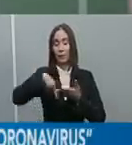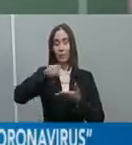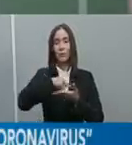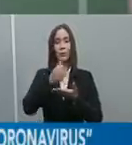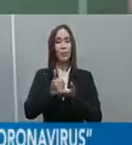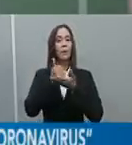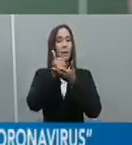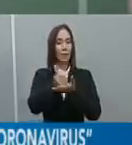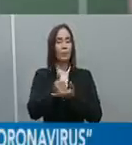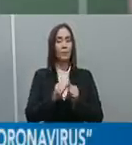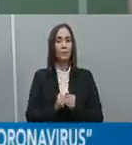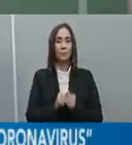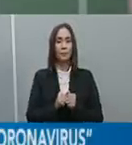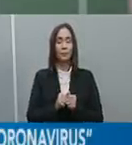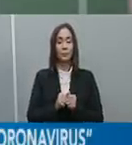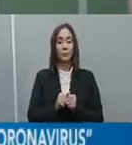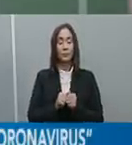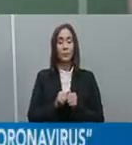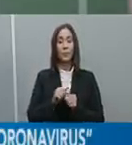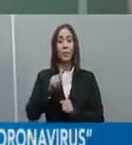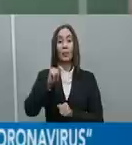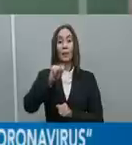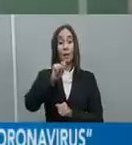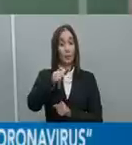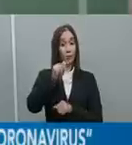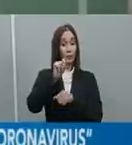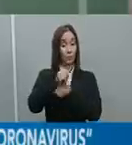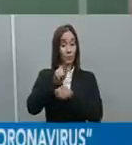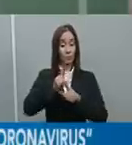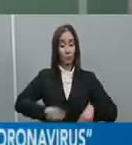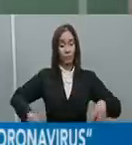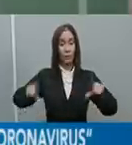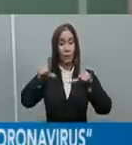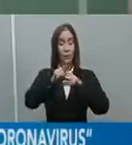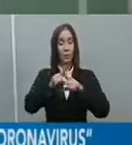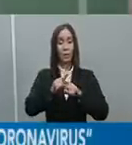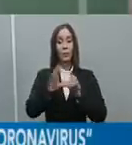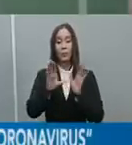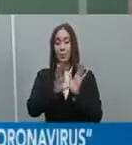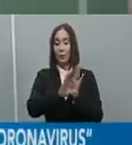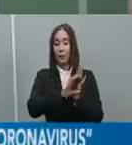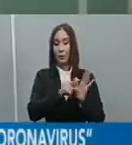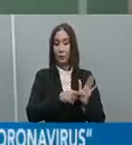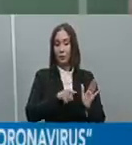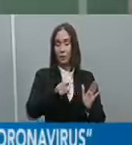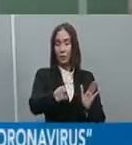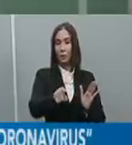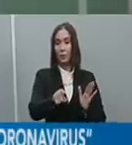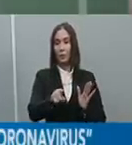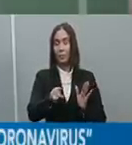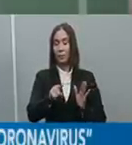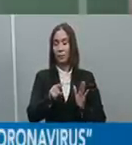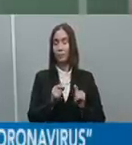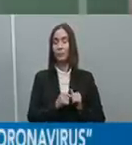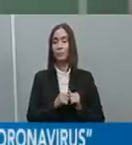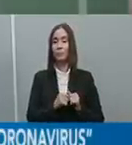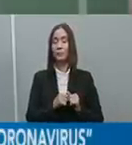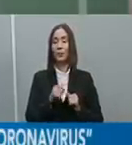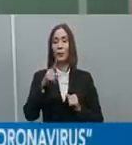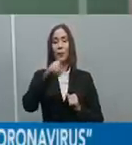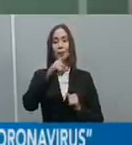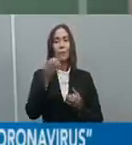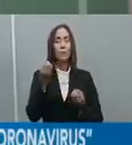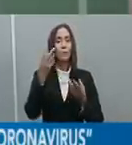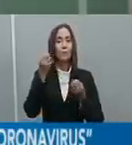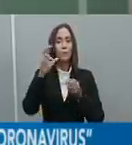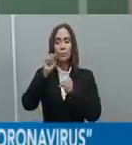sea. El sector turístico es quizás el ejemplo más emblemático de esto, aunque no es el único. Cientos de miles